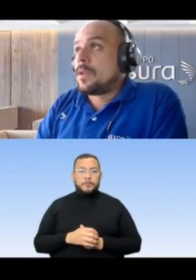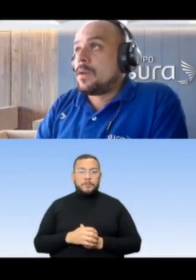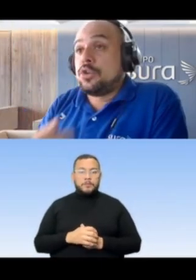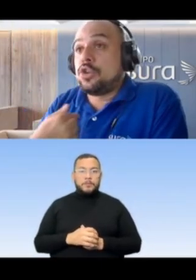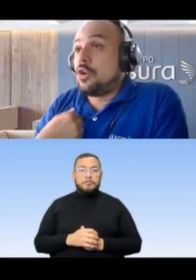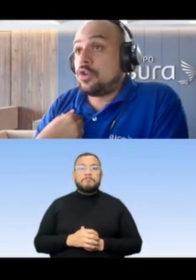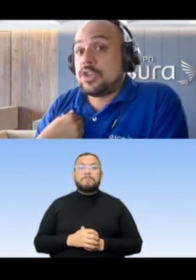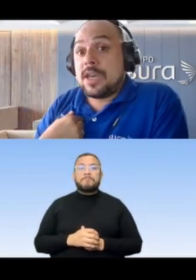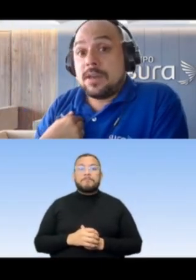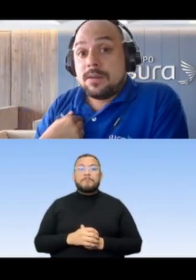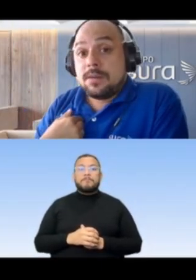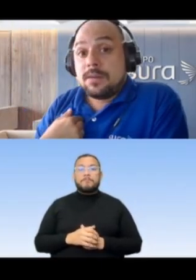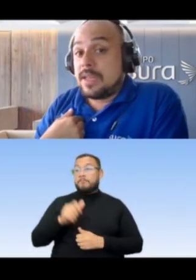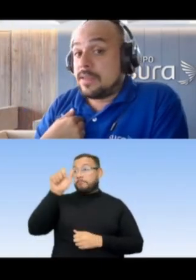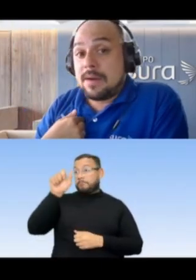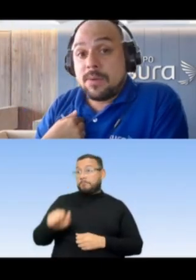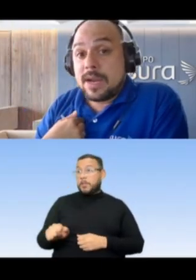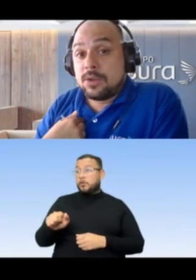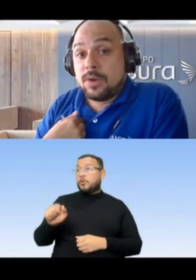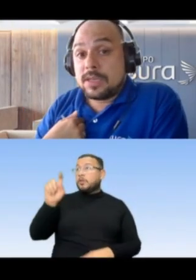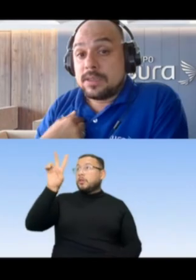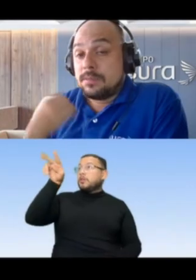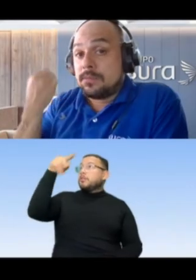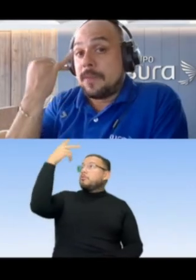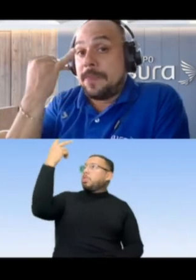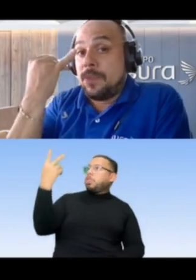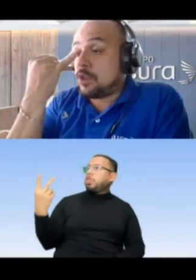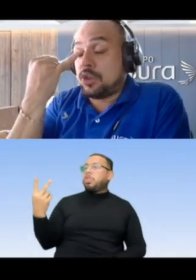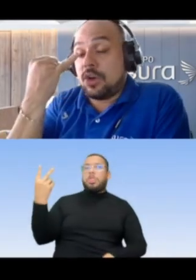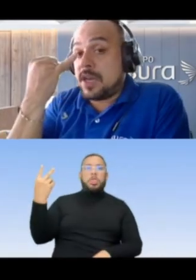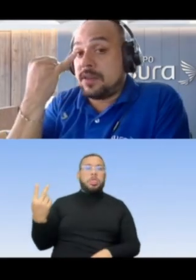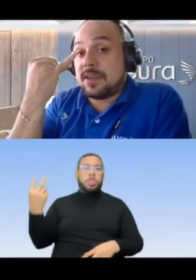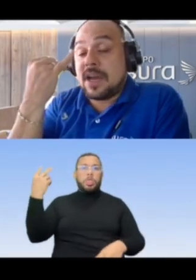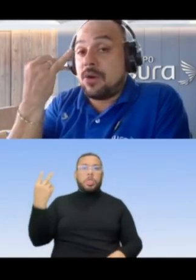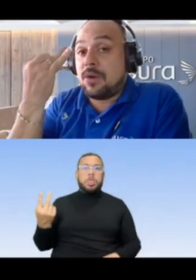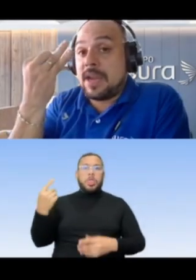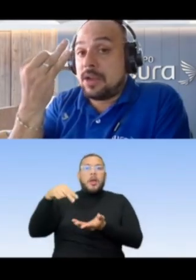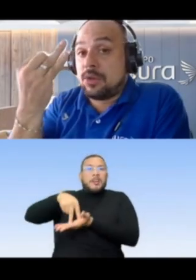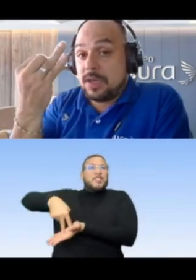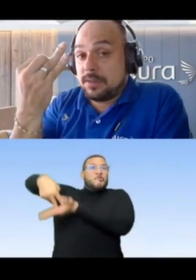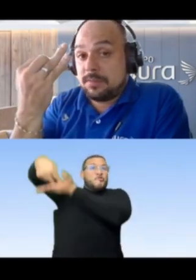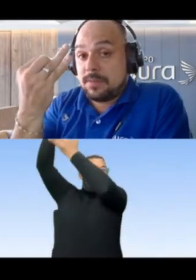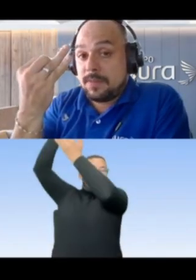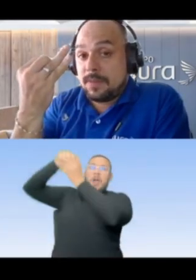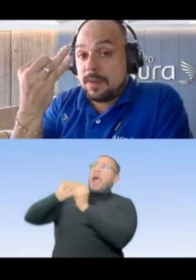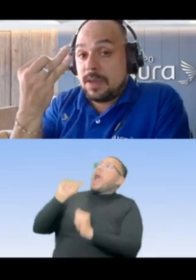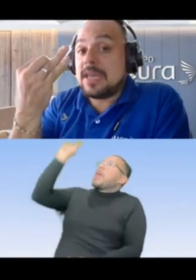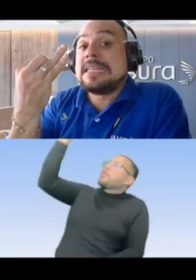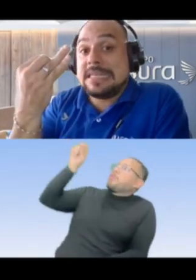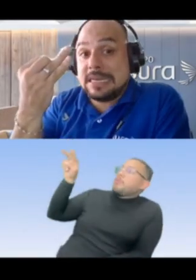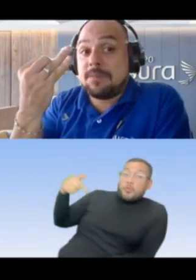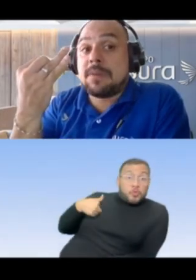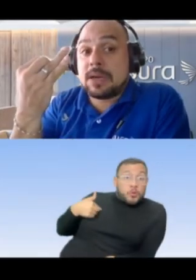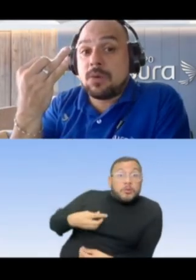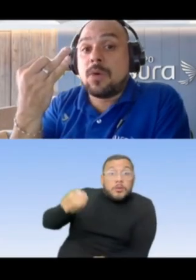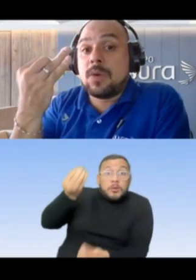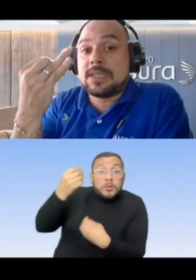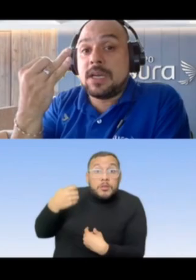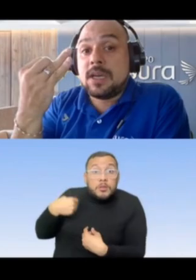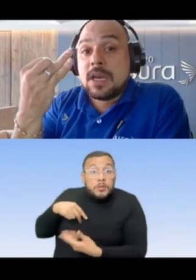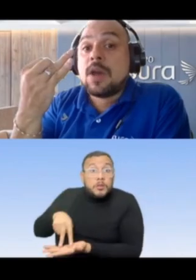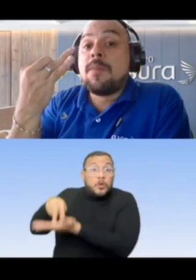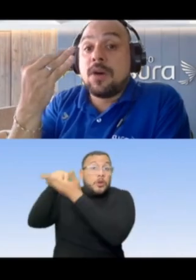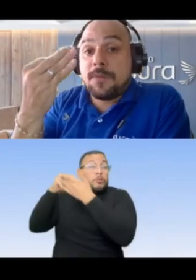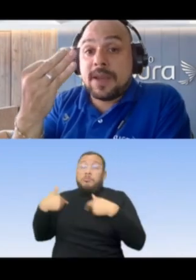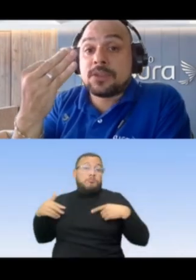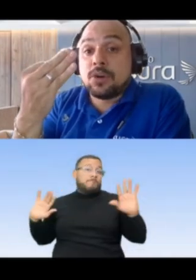suspendido. Yo no sé de trabajo en alturas. No estoy entrenado en alturas. Y sin embargo,